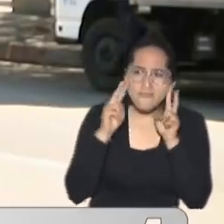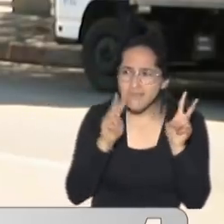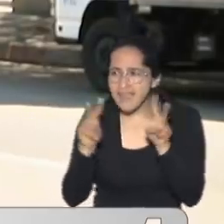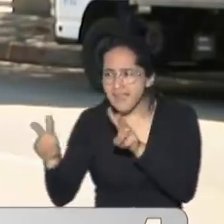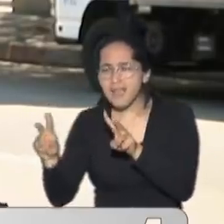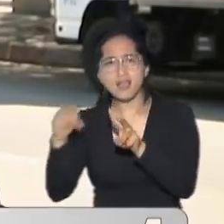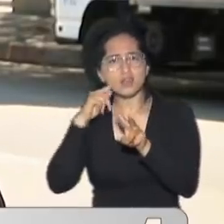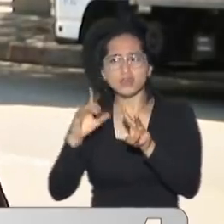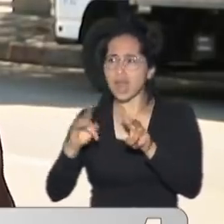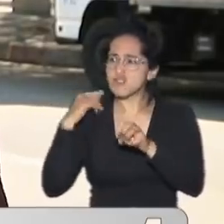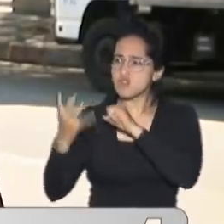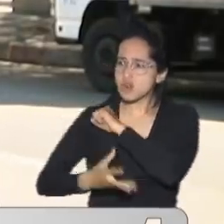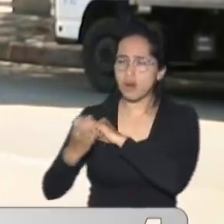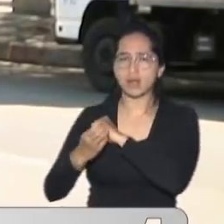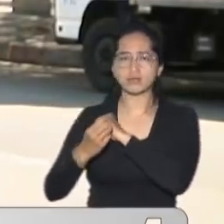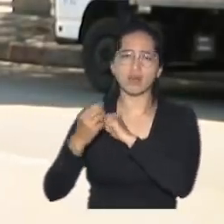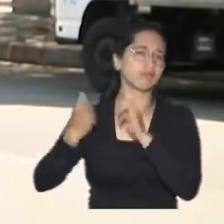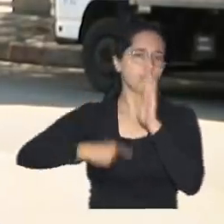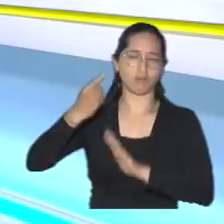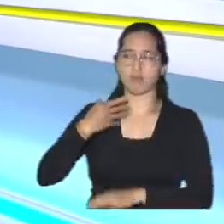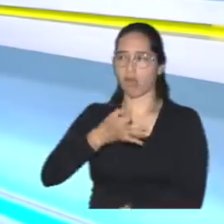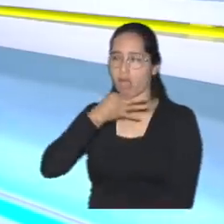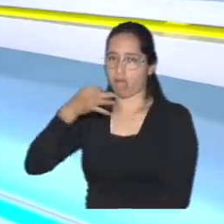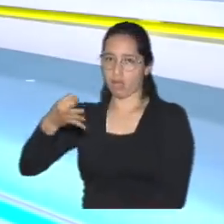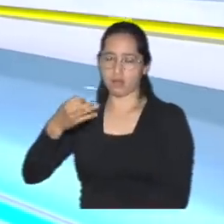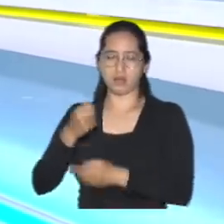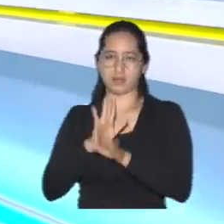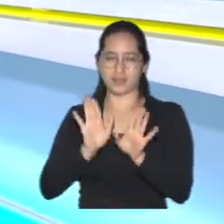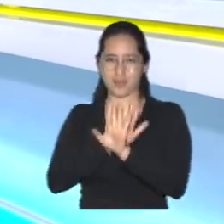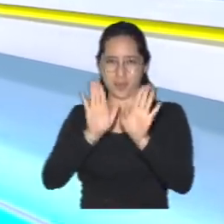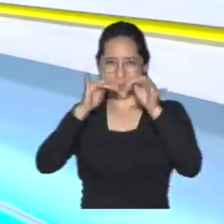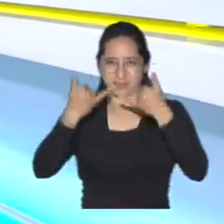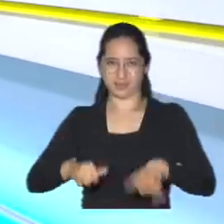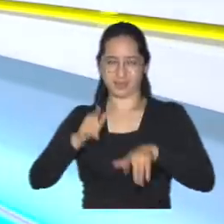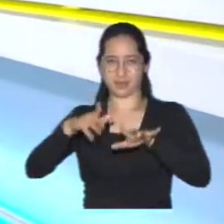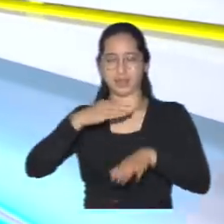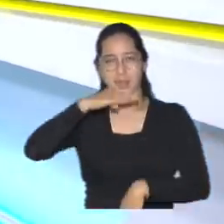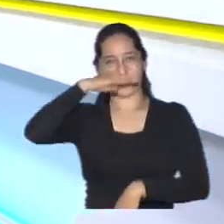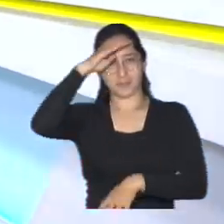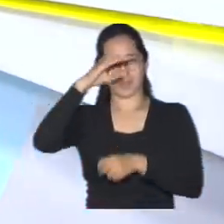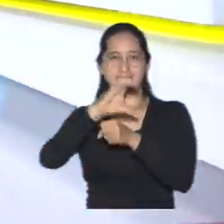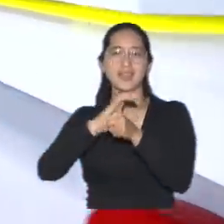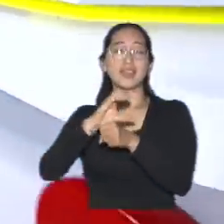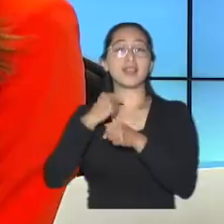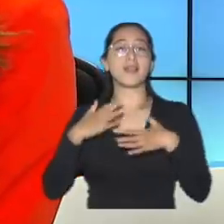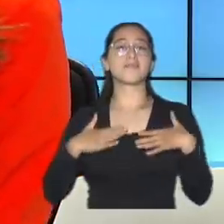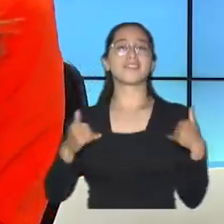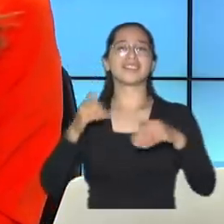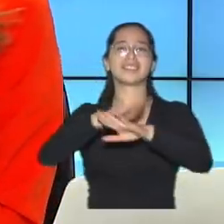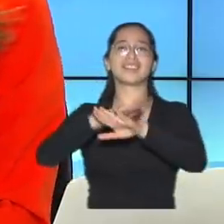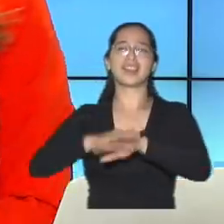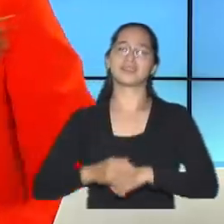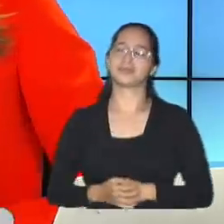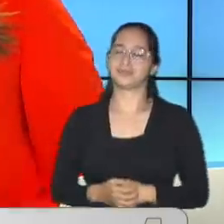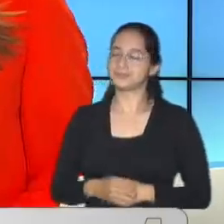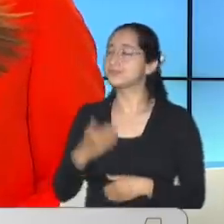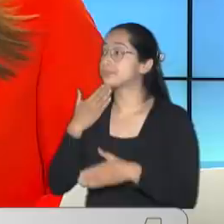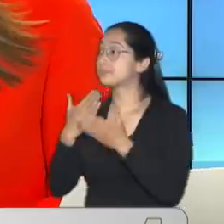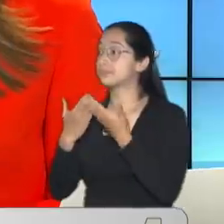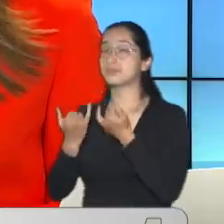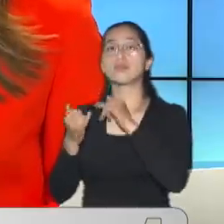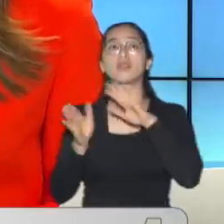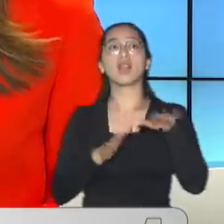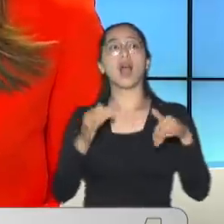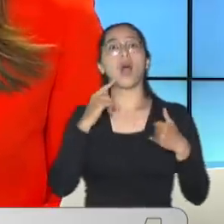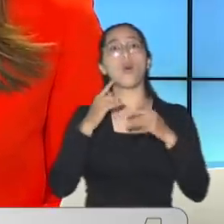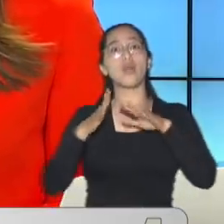para que así puedan ser judicializados. Esto desde Medellín. Yusy Chaparro, Noticentro 1 CMI. Feliz tarde. Yusy, muchas gracias. Y en Cali fue